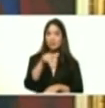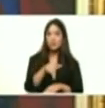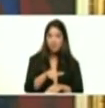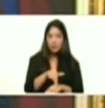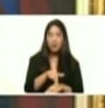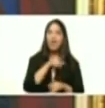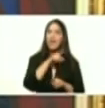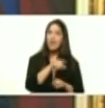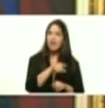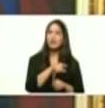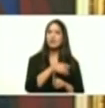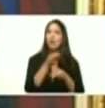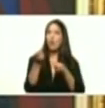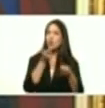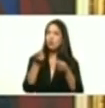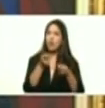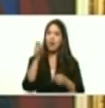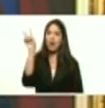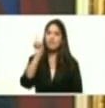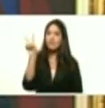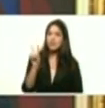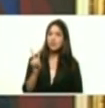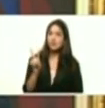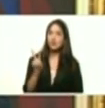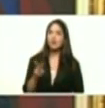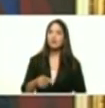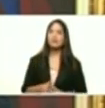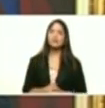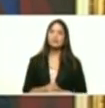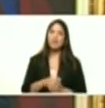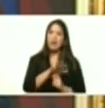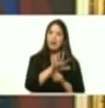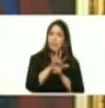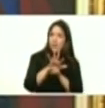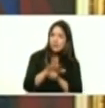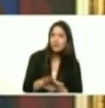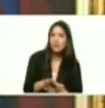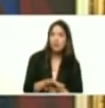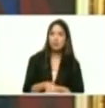tuvieron los destinos de este país, entre la demagogia, la represión,